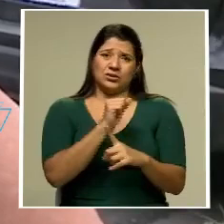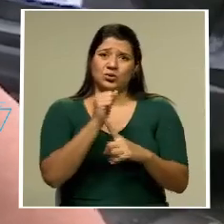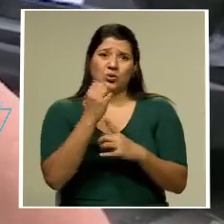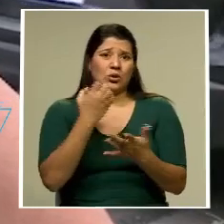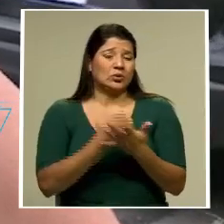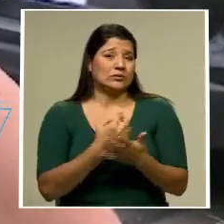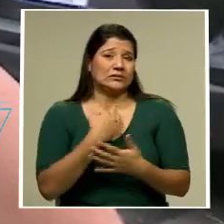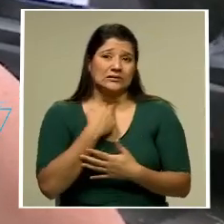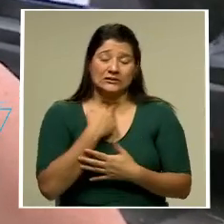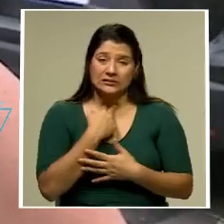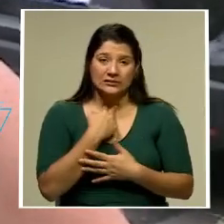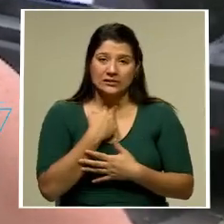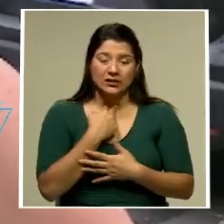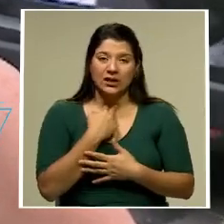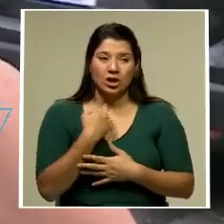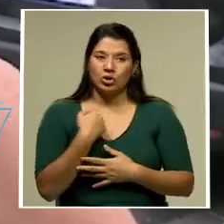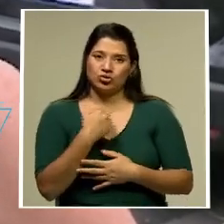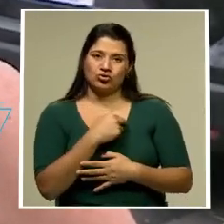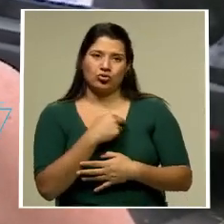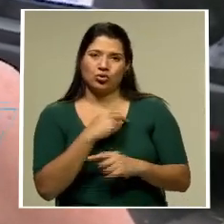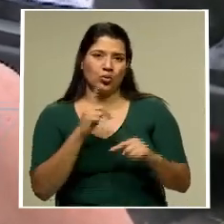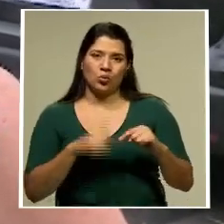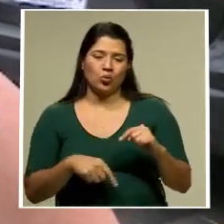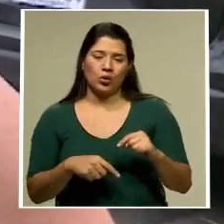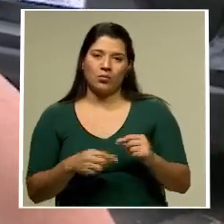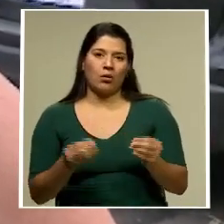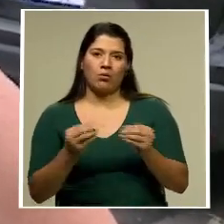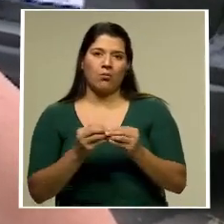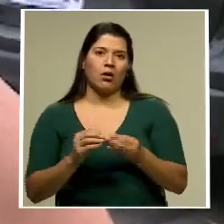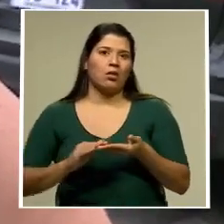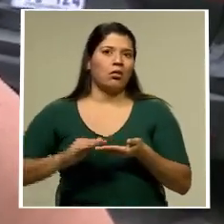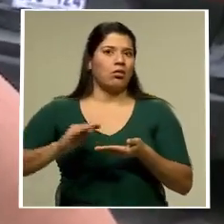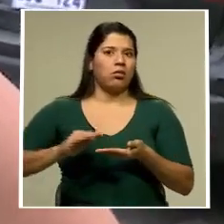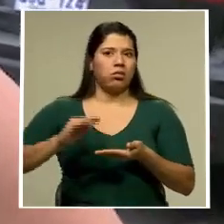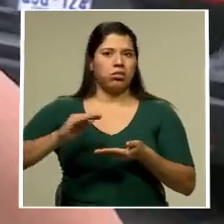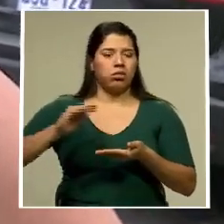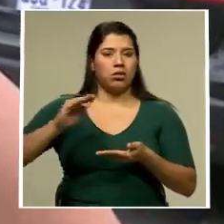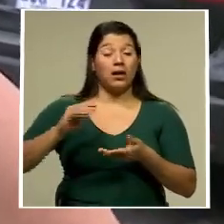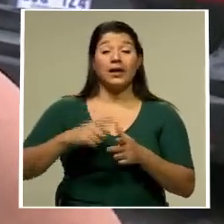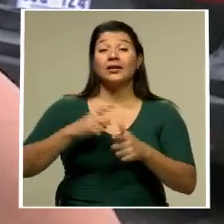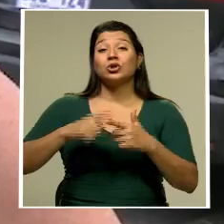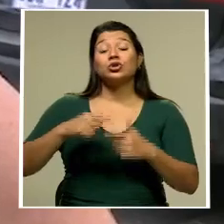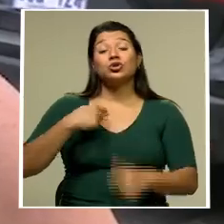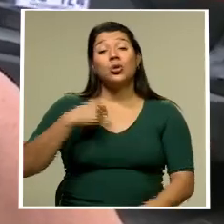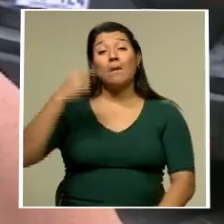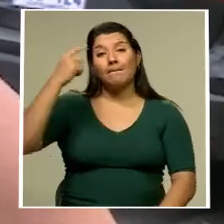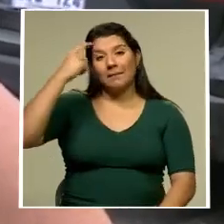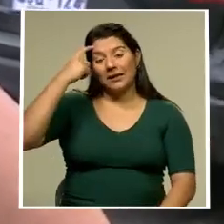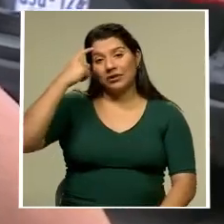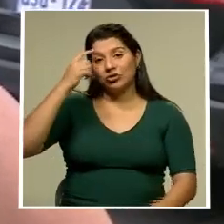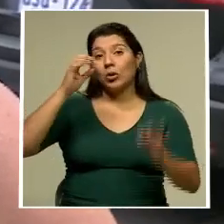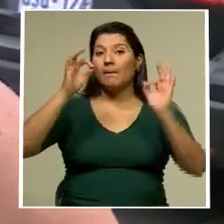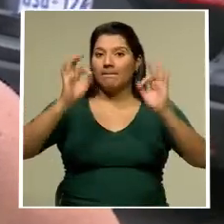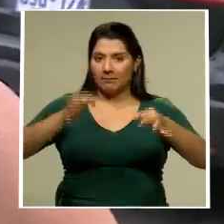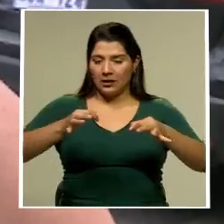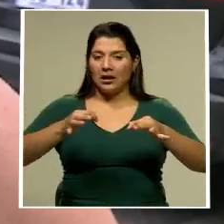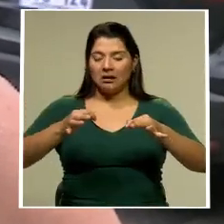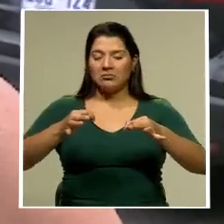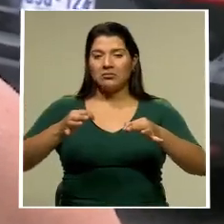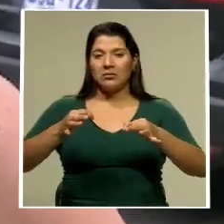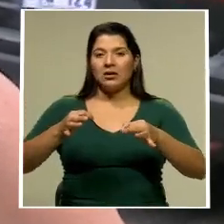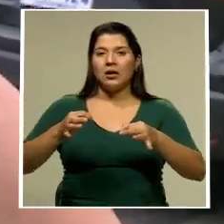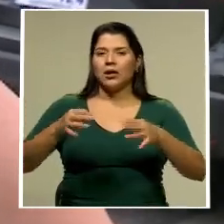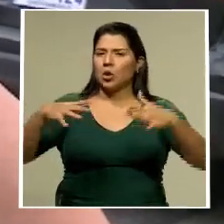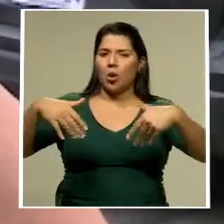ya no da, no estamos para aumentos, entonces yo diría que está bien que den